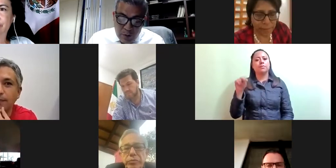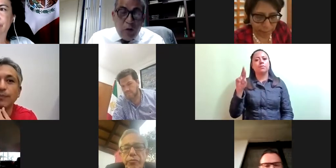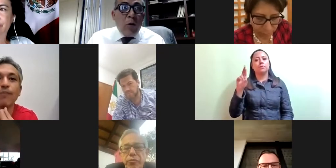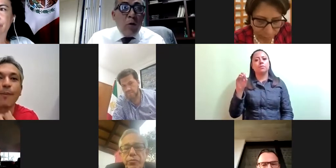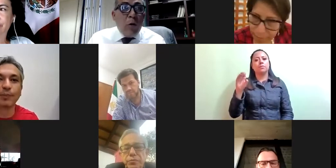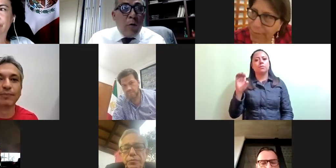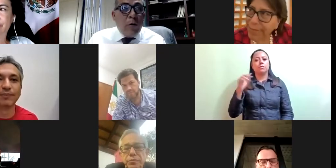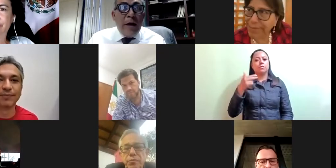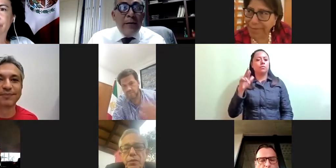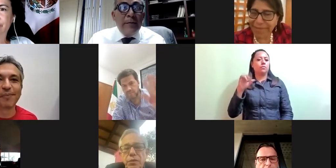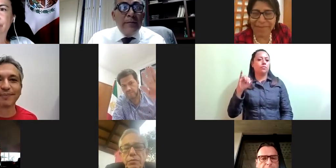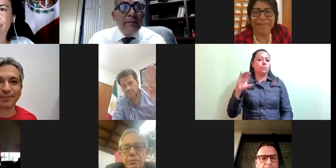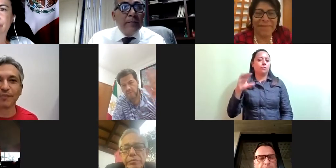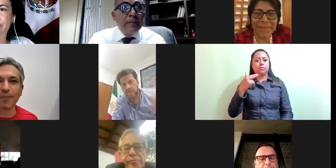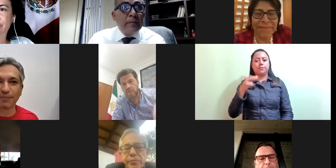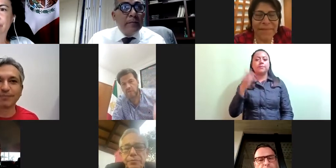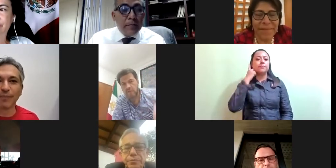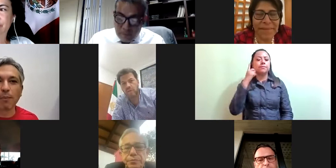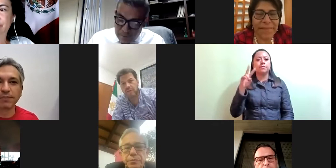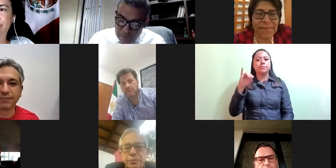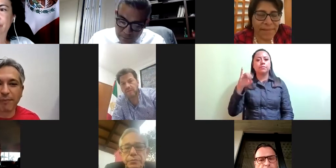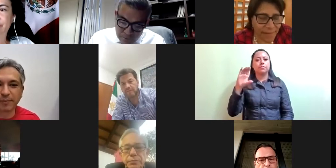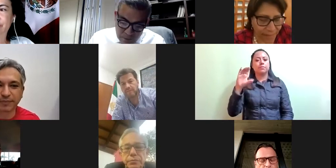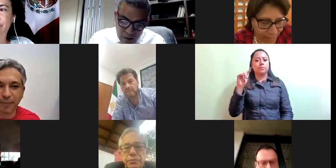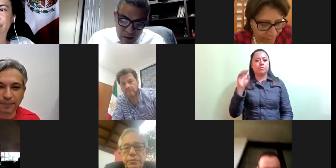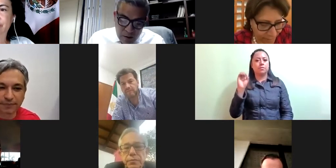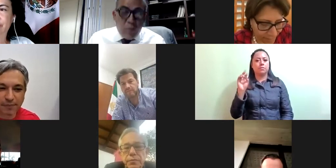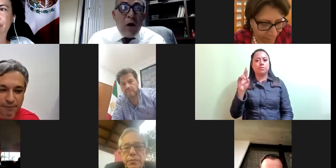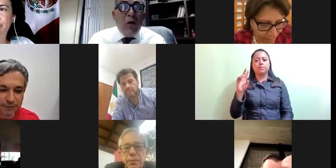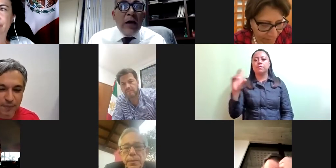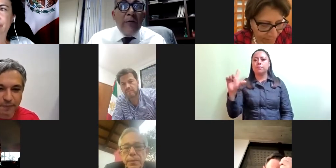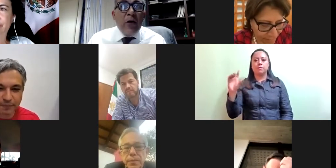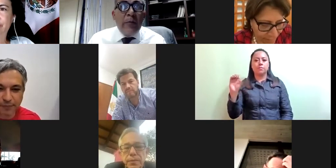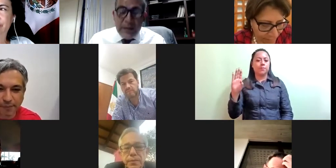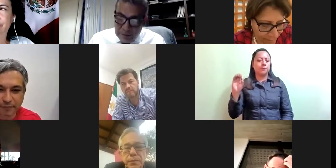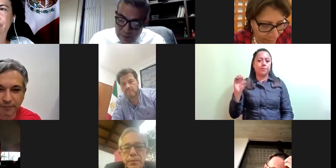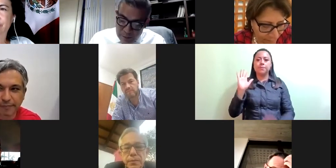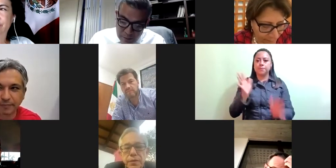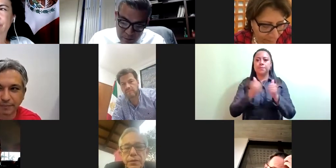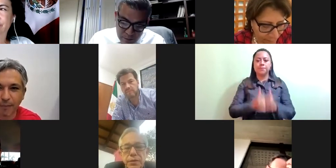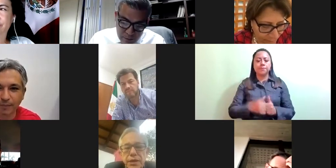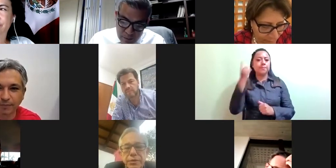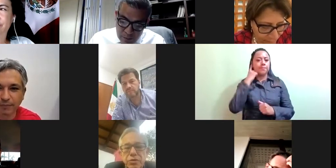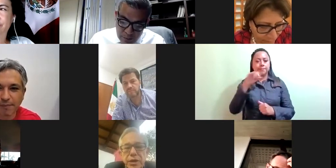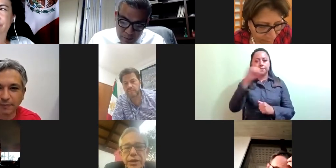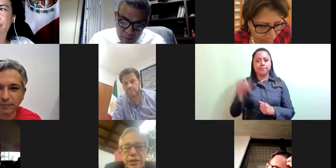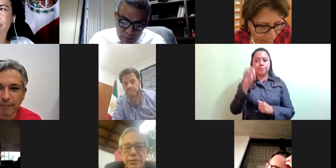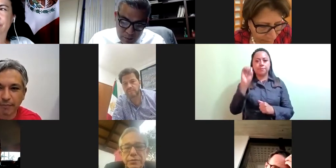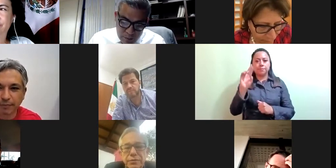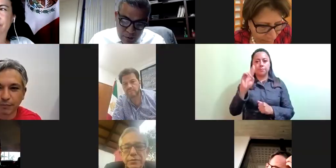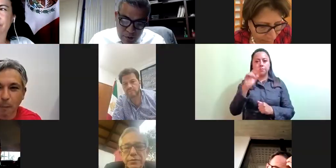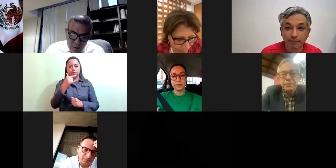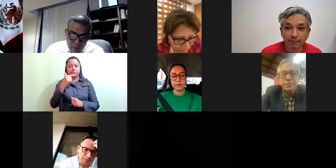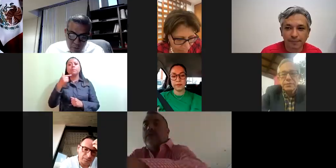Diputado Víctor Hugo Lobo Román. Víctor Hugo Lobo, presente. Diputado Jorge Gaviño Ambriz. Gaviño, aquí.